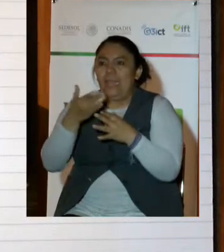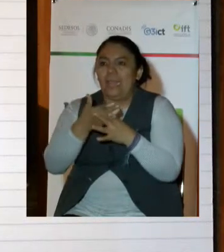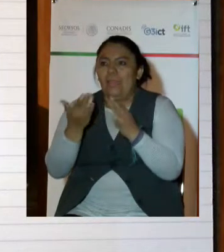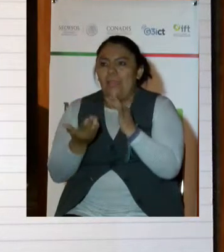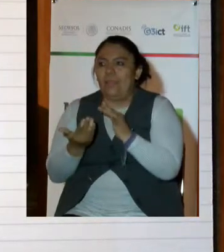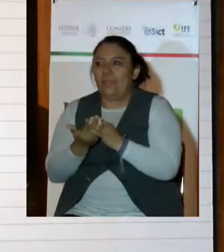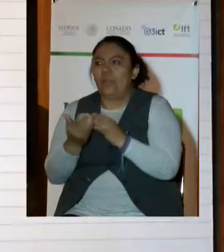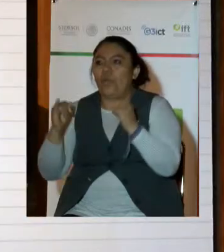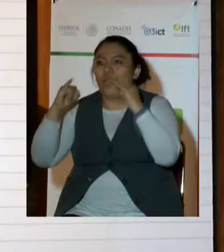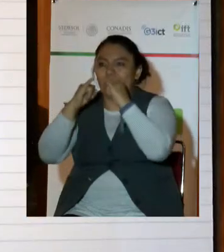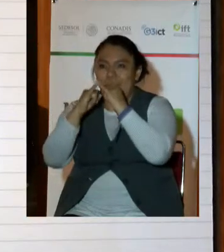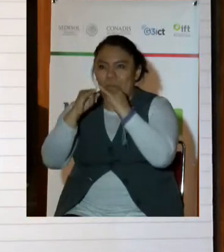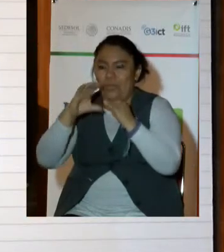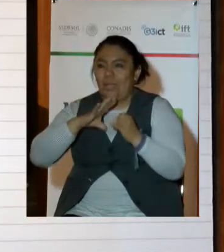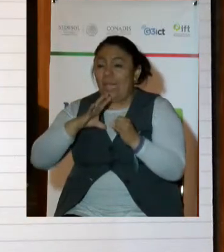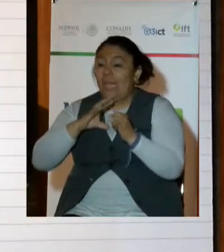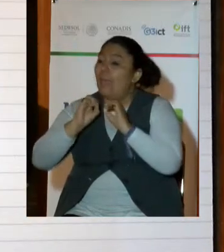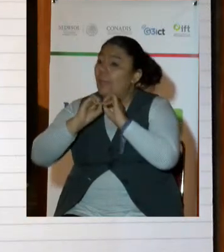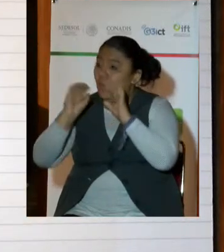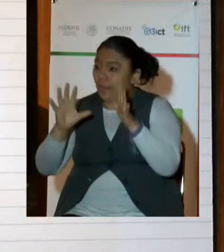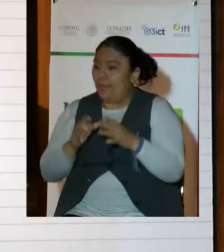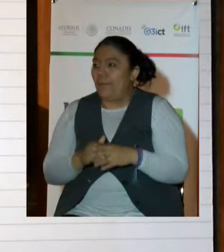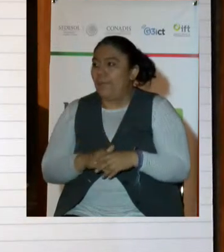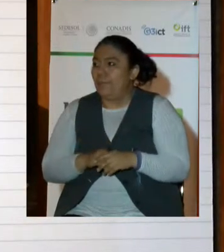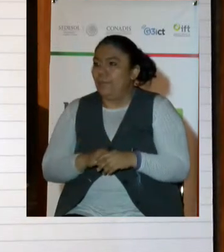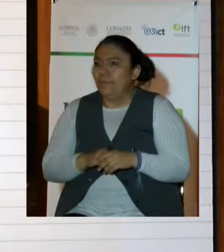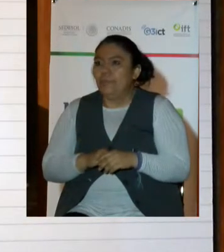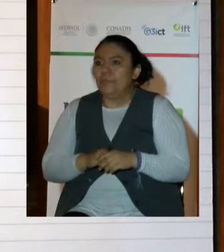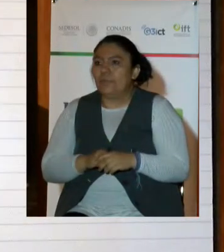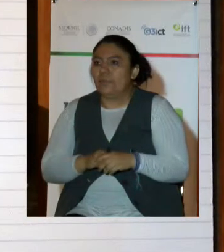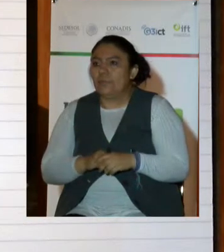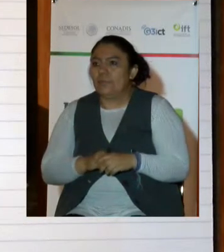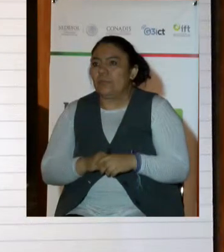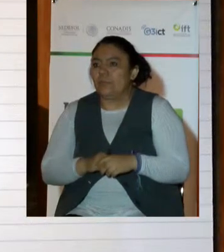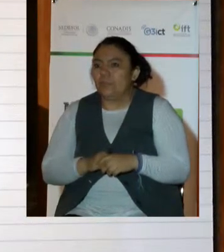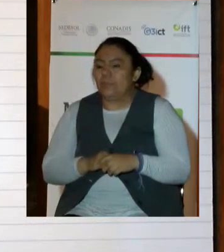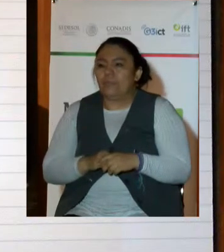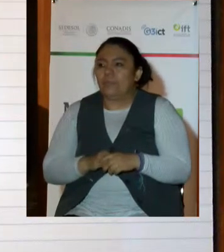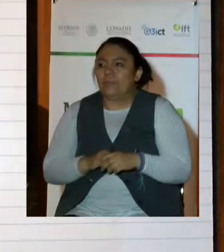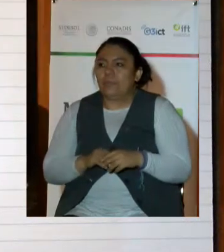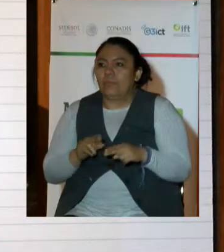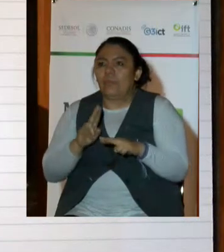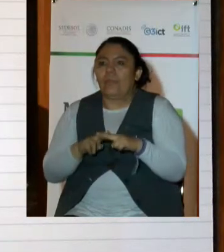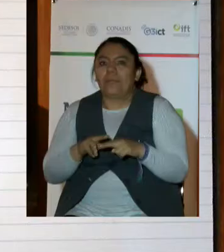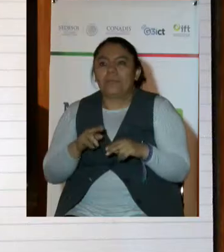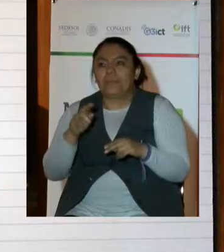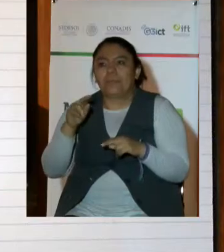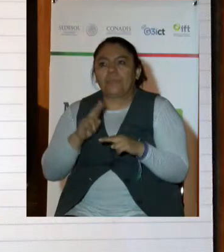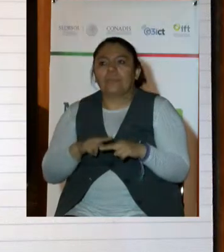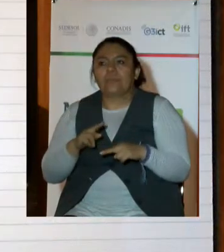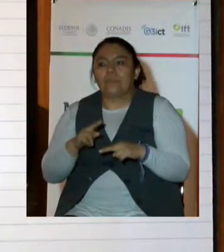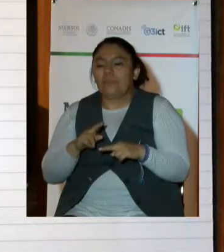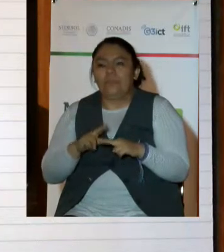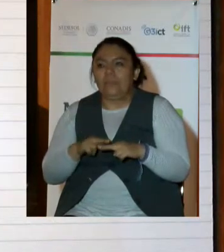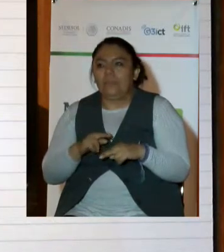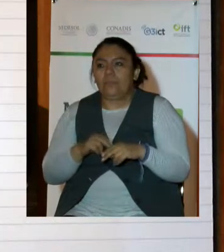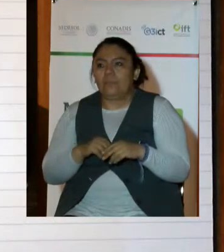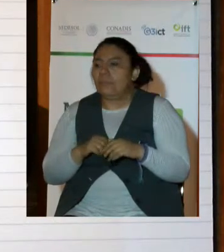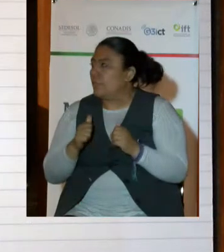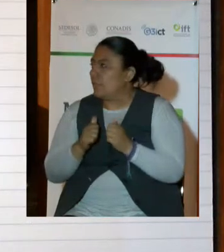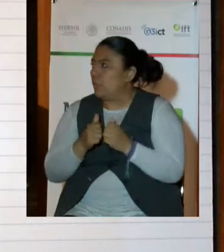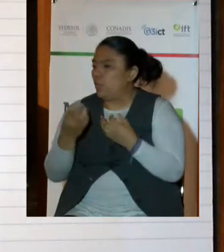que el mensaje que ayer decíamos y que es de verdad lo que queremos transmitir es que